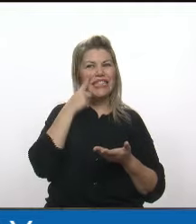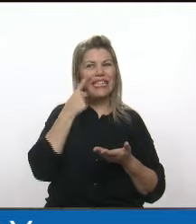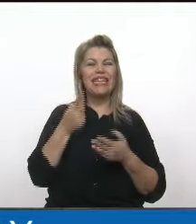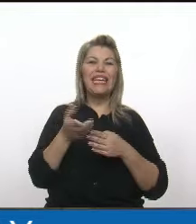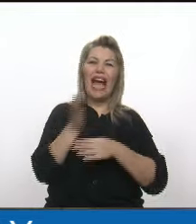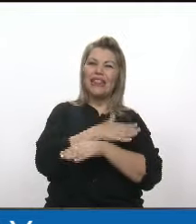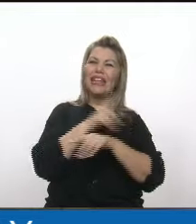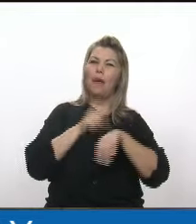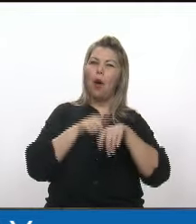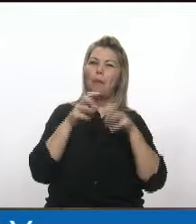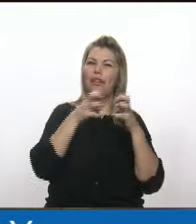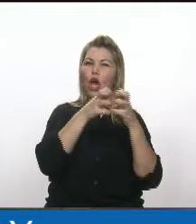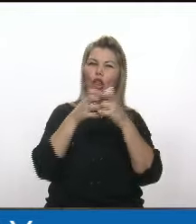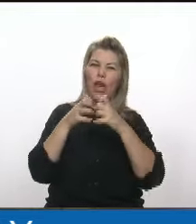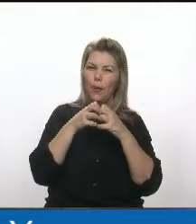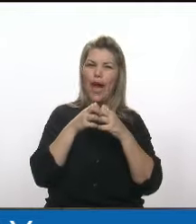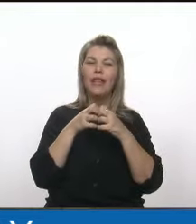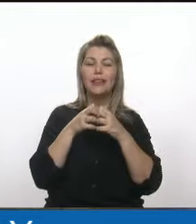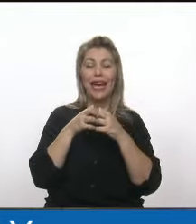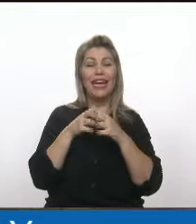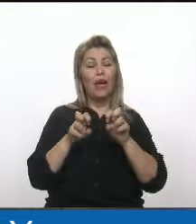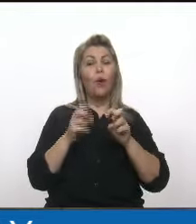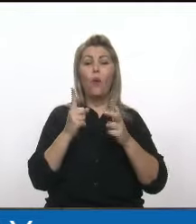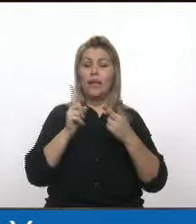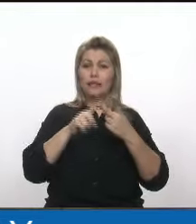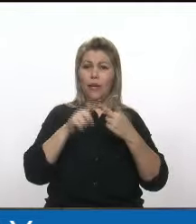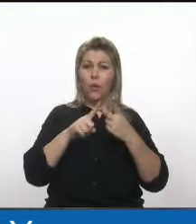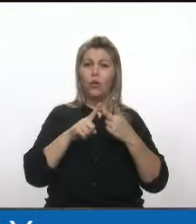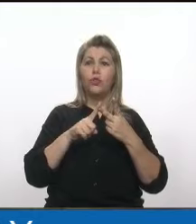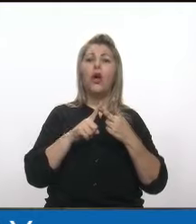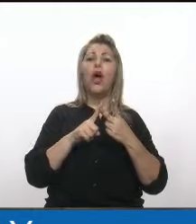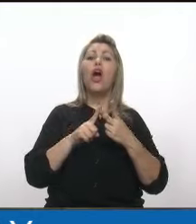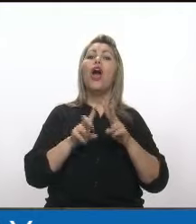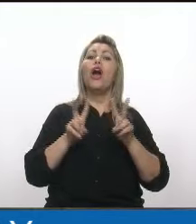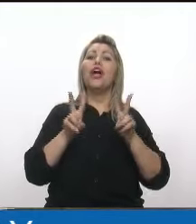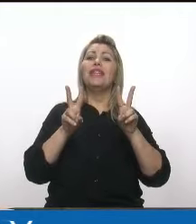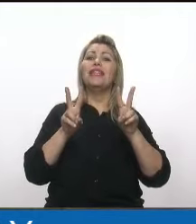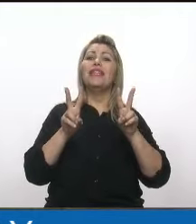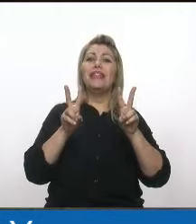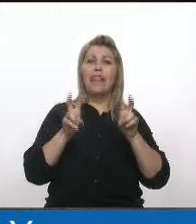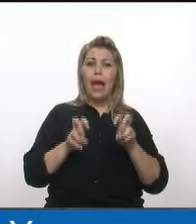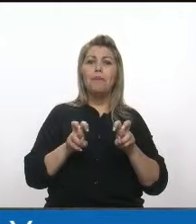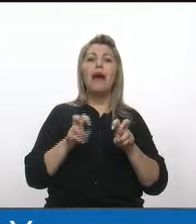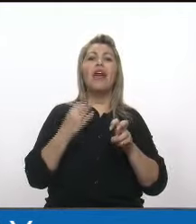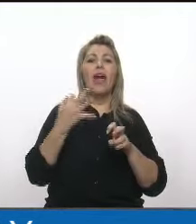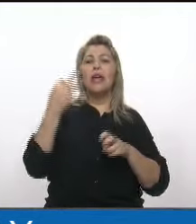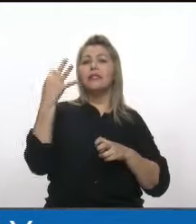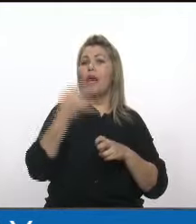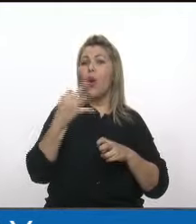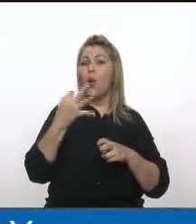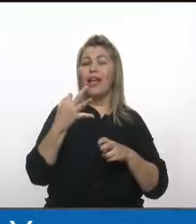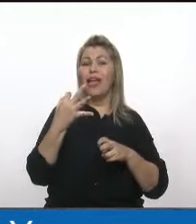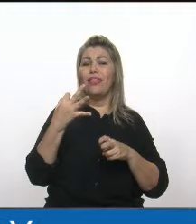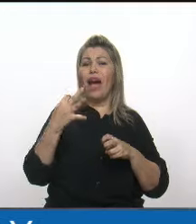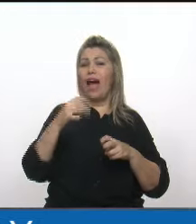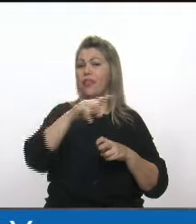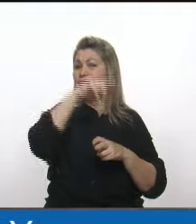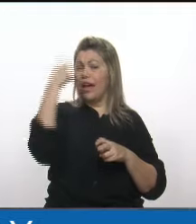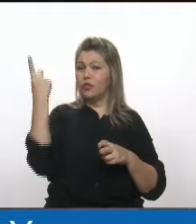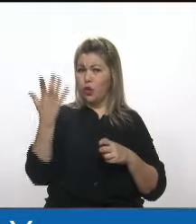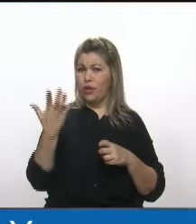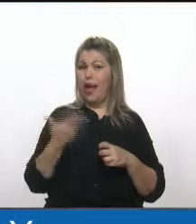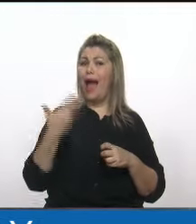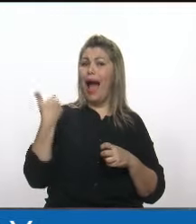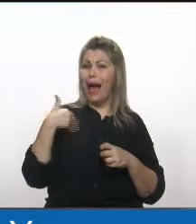o en la en la audiencia es un tema de seguridad nacional sí recientemente Argentina condenó los